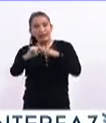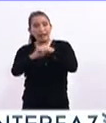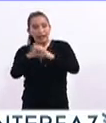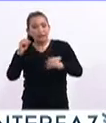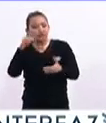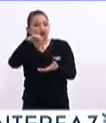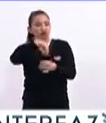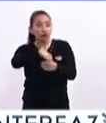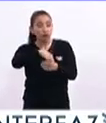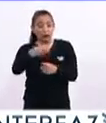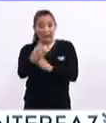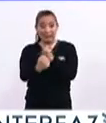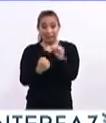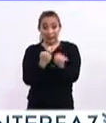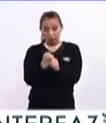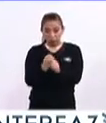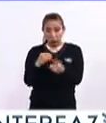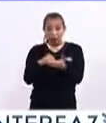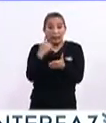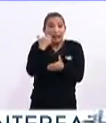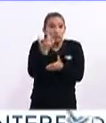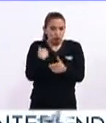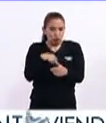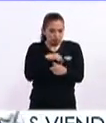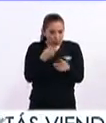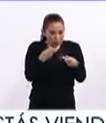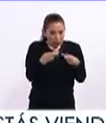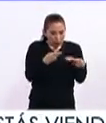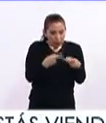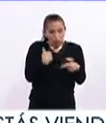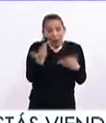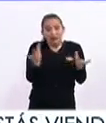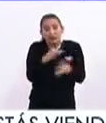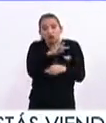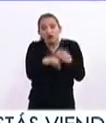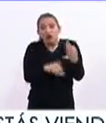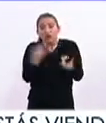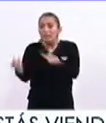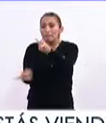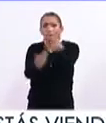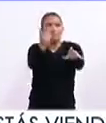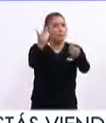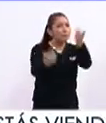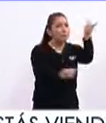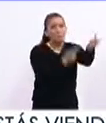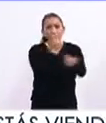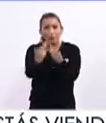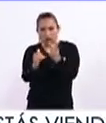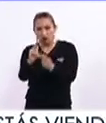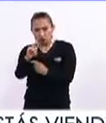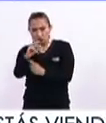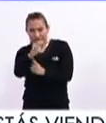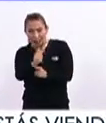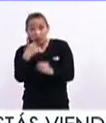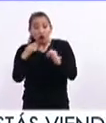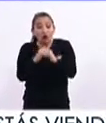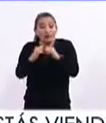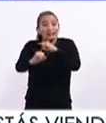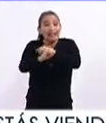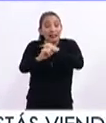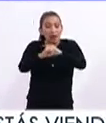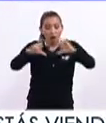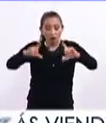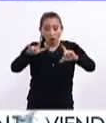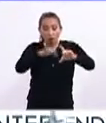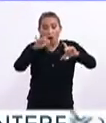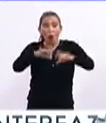digital. Este año vamos a incorporar, o la pretensión del instituto es llevar a cabo todas las consultas que se puedan tramitar mediante consultas digitales en tablets o